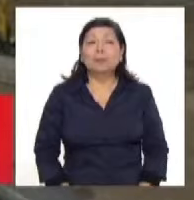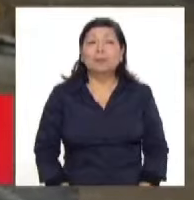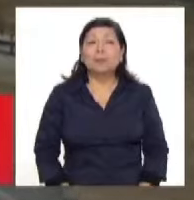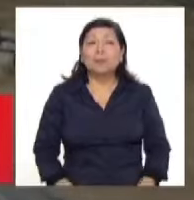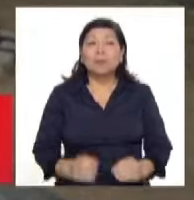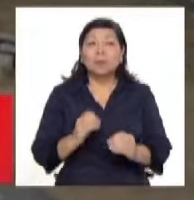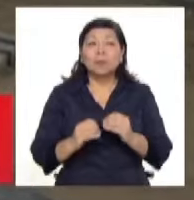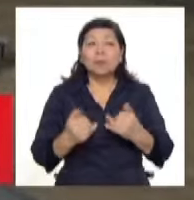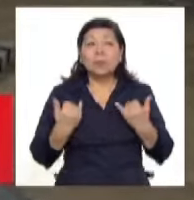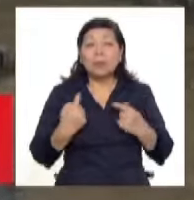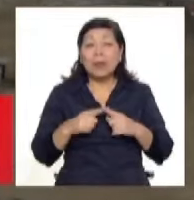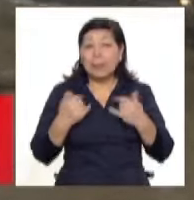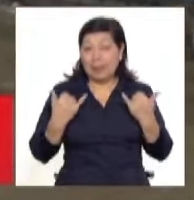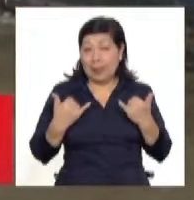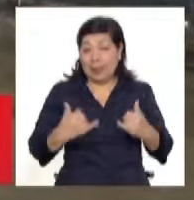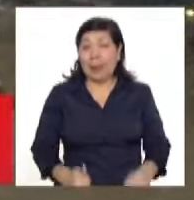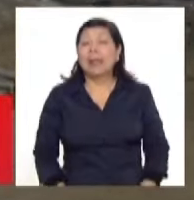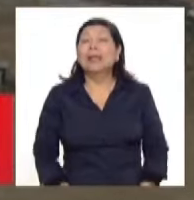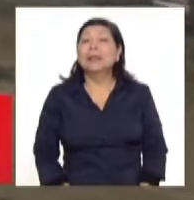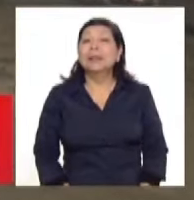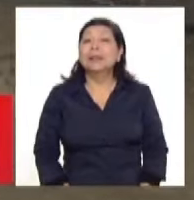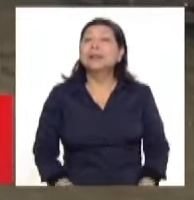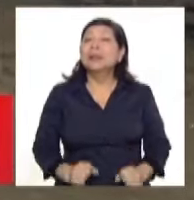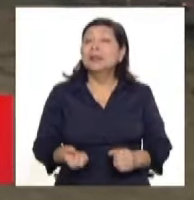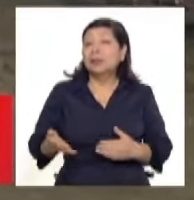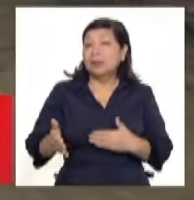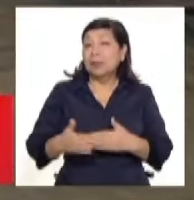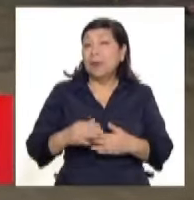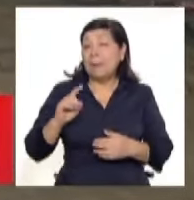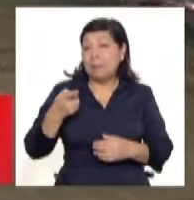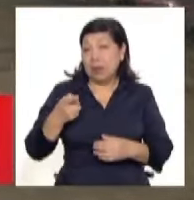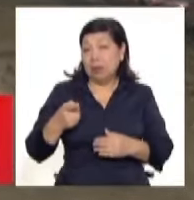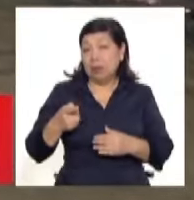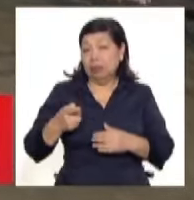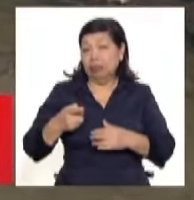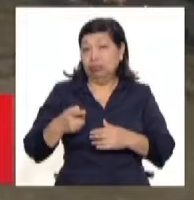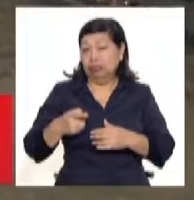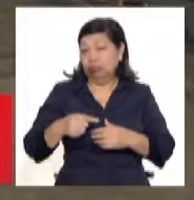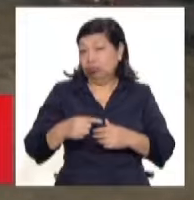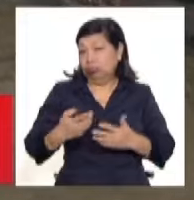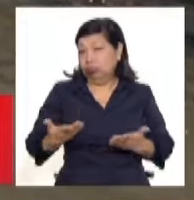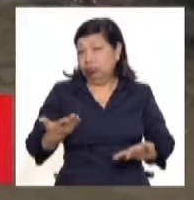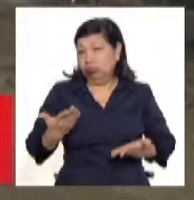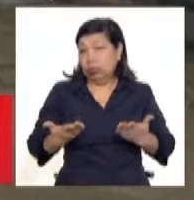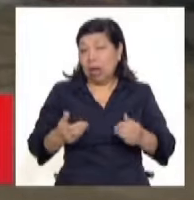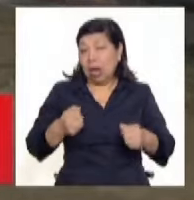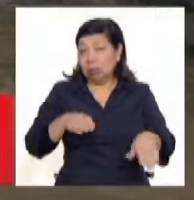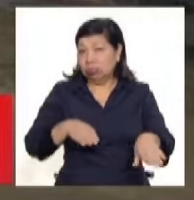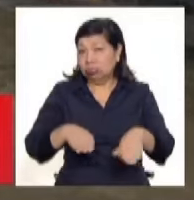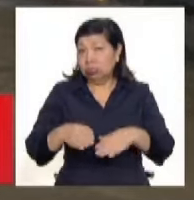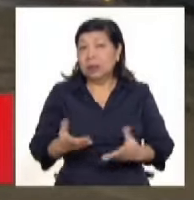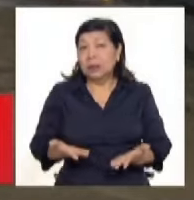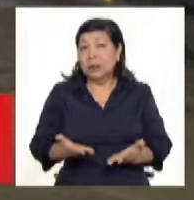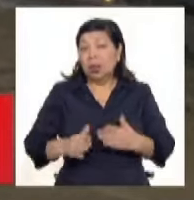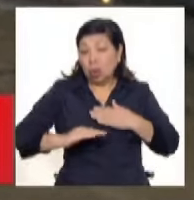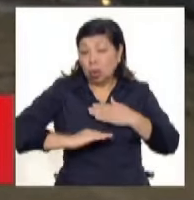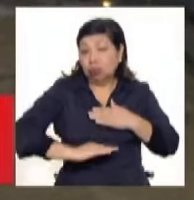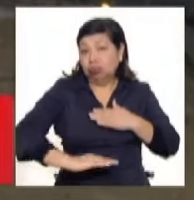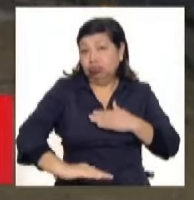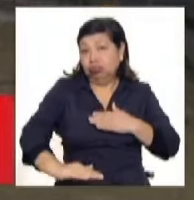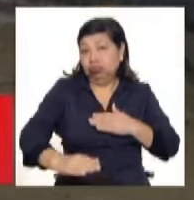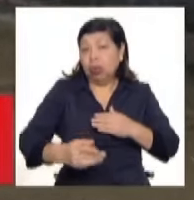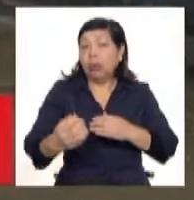de mantenimiento? Bueno, para esta intervención se han intervenido más de 1,000 metros cuadrados de la vía, tanto en asfaltado como